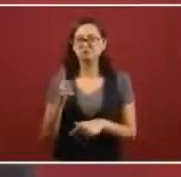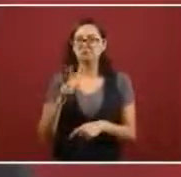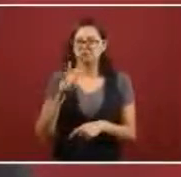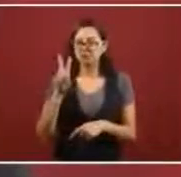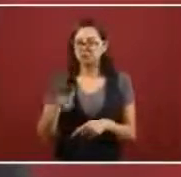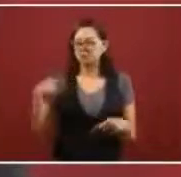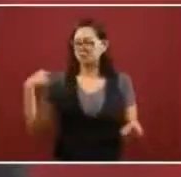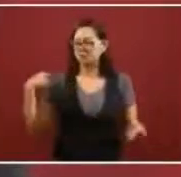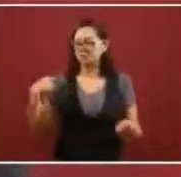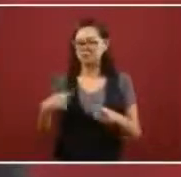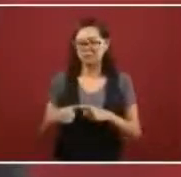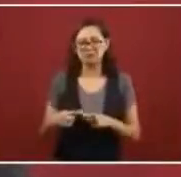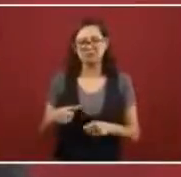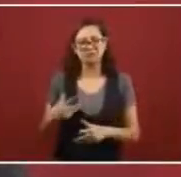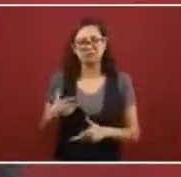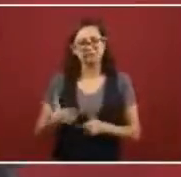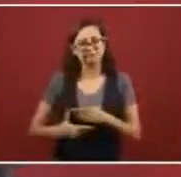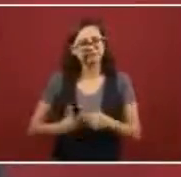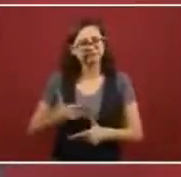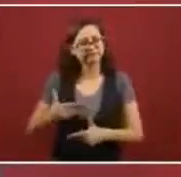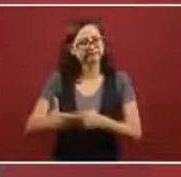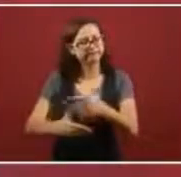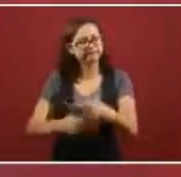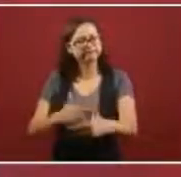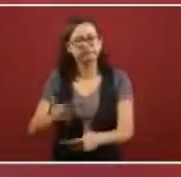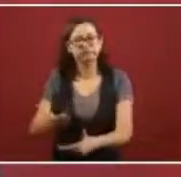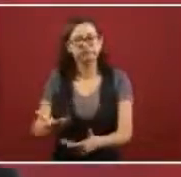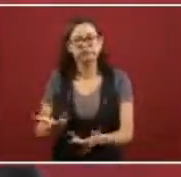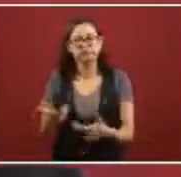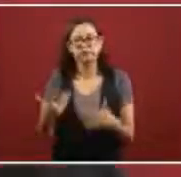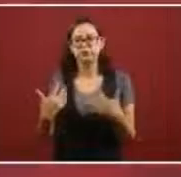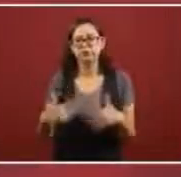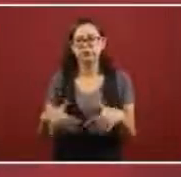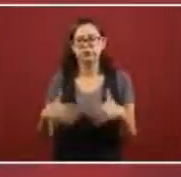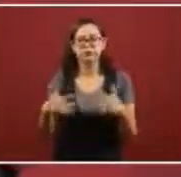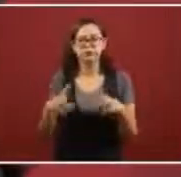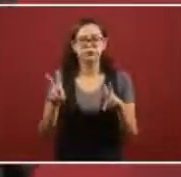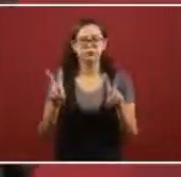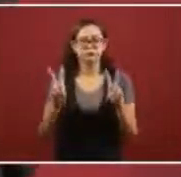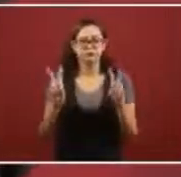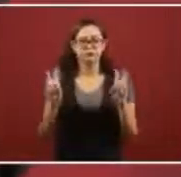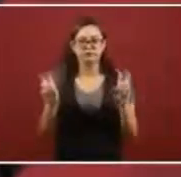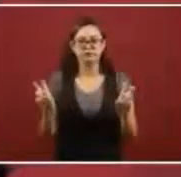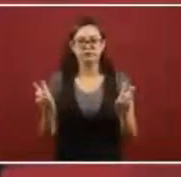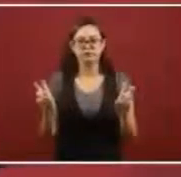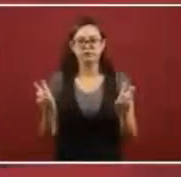bastante en lo que se llama